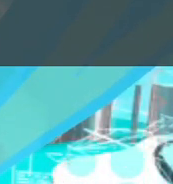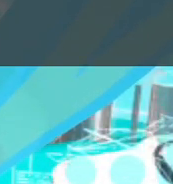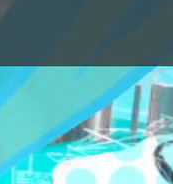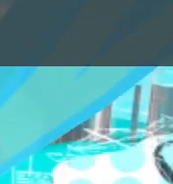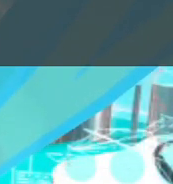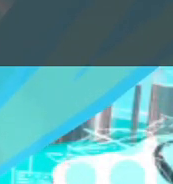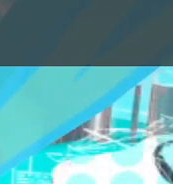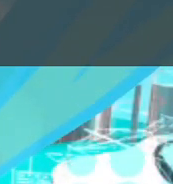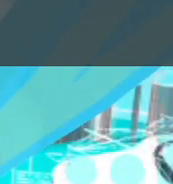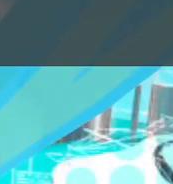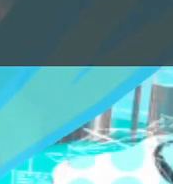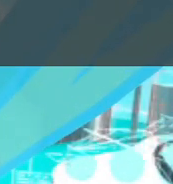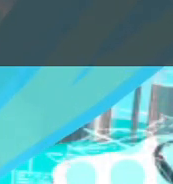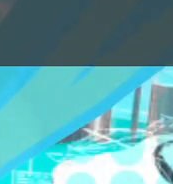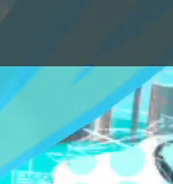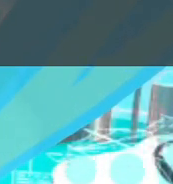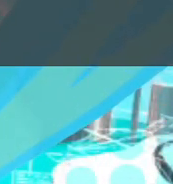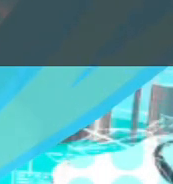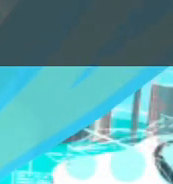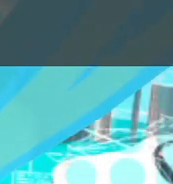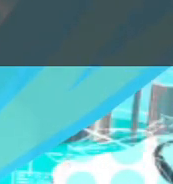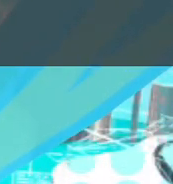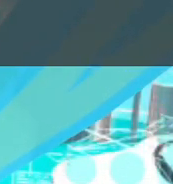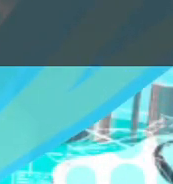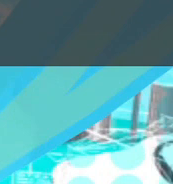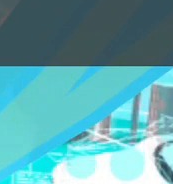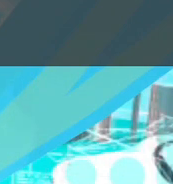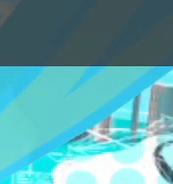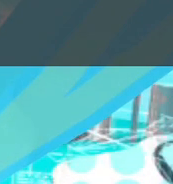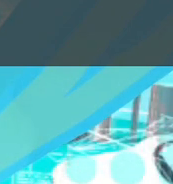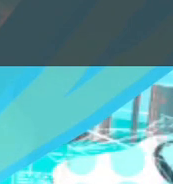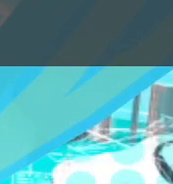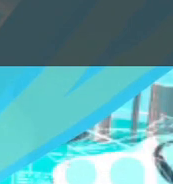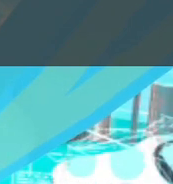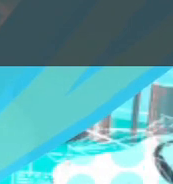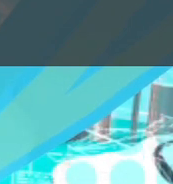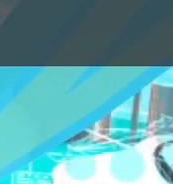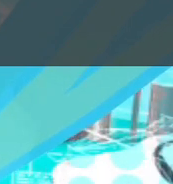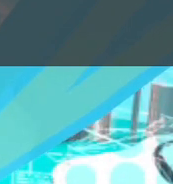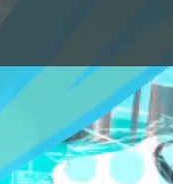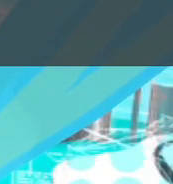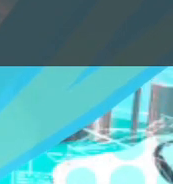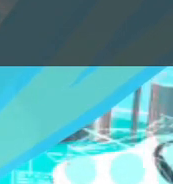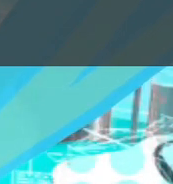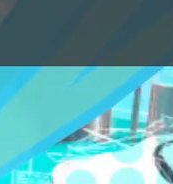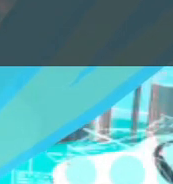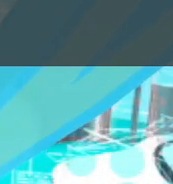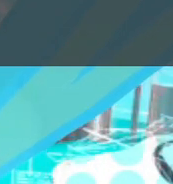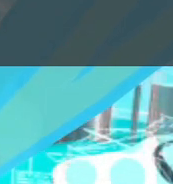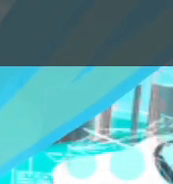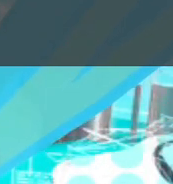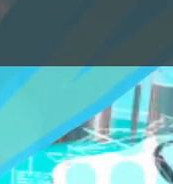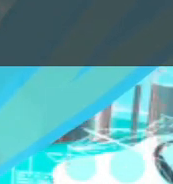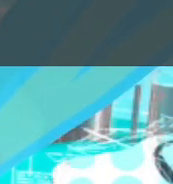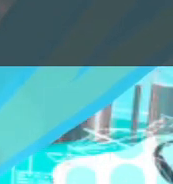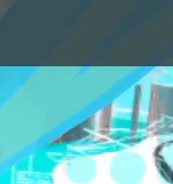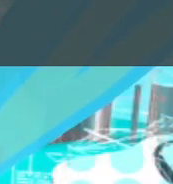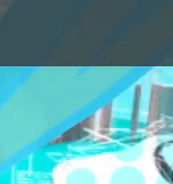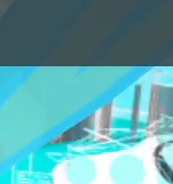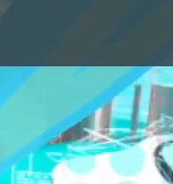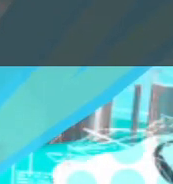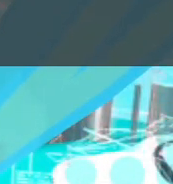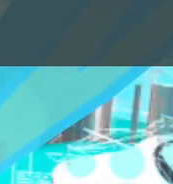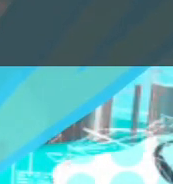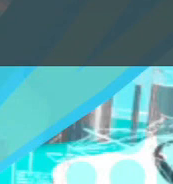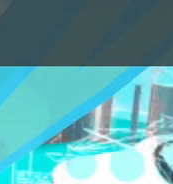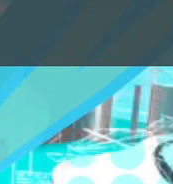son muchos, han logrado aprovechar como una oportunidad para desestabilizar al gobierno. Pero yo creo que el margen de maniobra va a